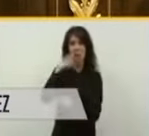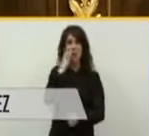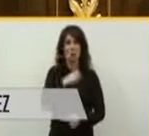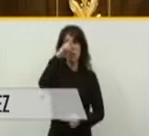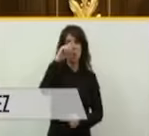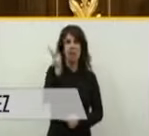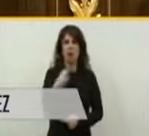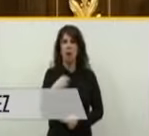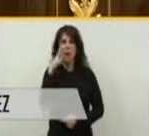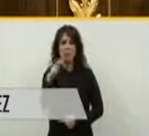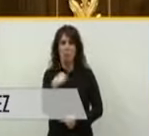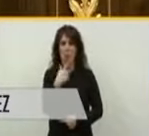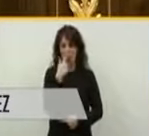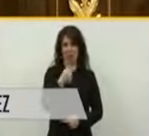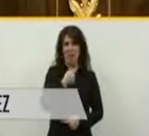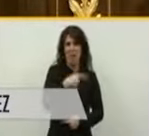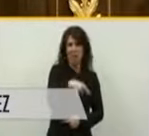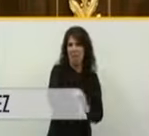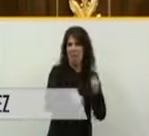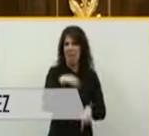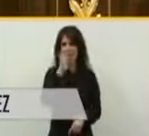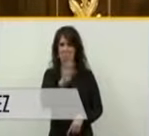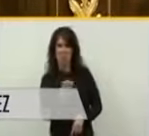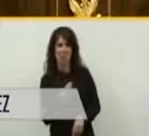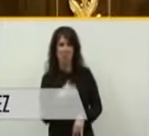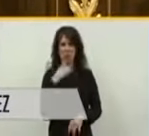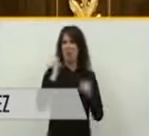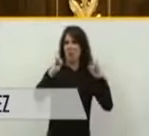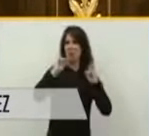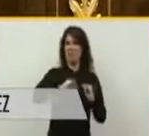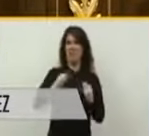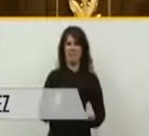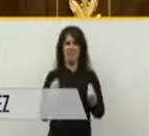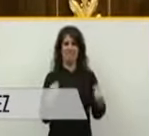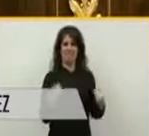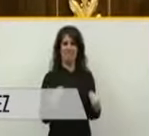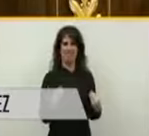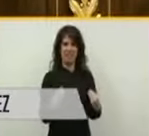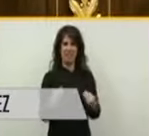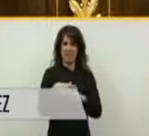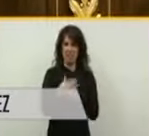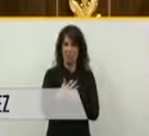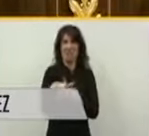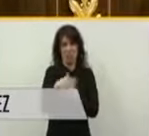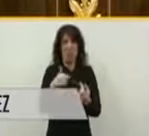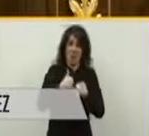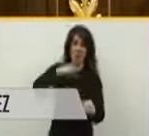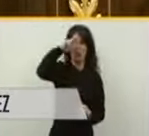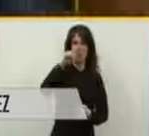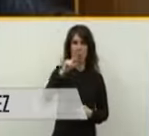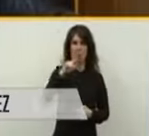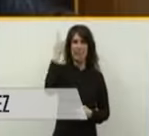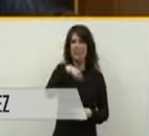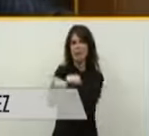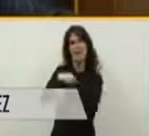le he visto irónico, le he visto disfrutar de una situación que a mí me preocupa. ¿Sabe lo que le preocuparía al señor Rajoy? ¿Sabe lo